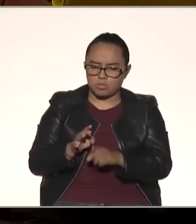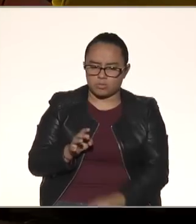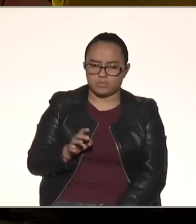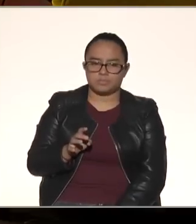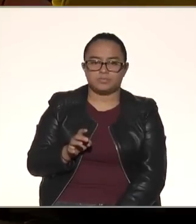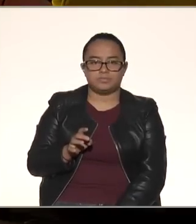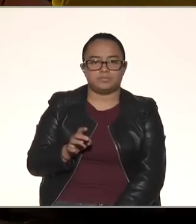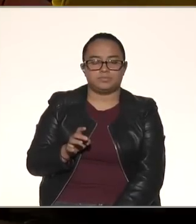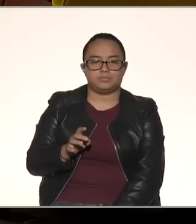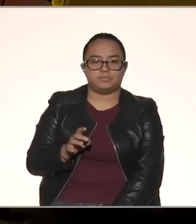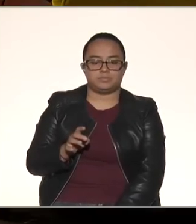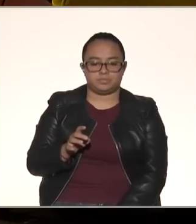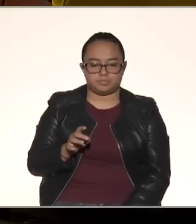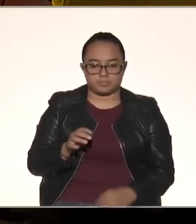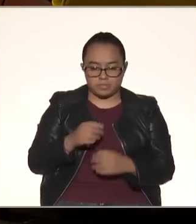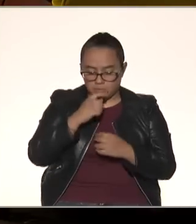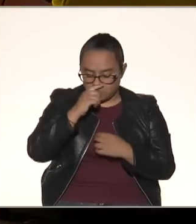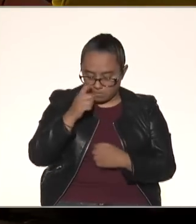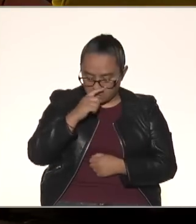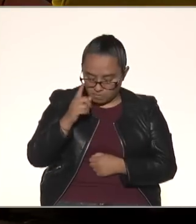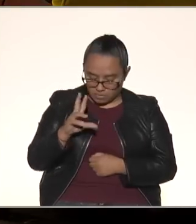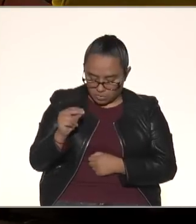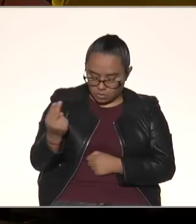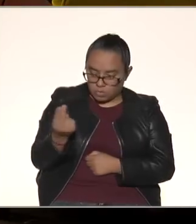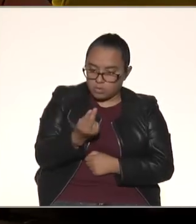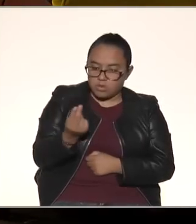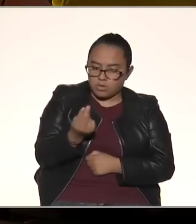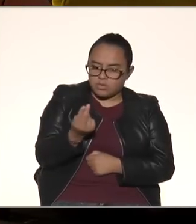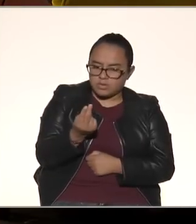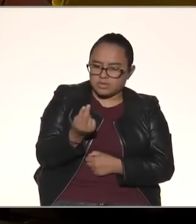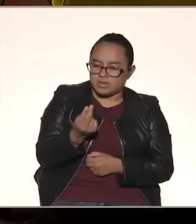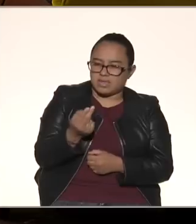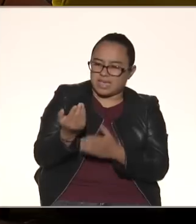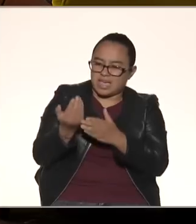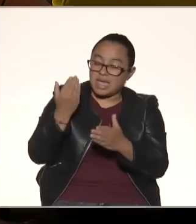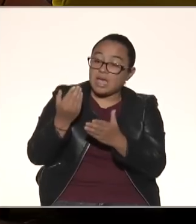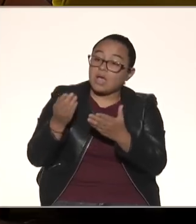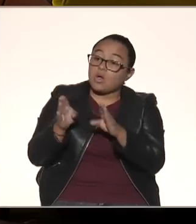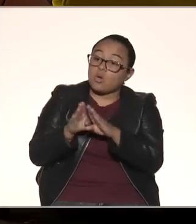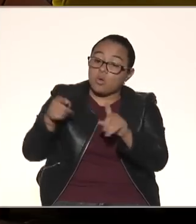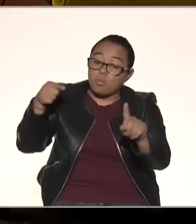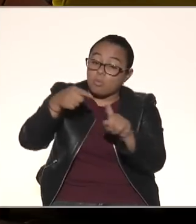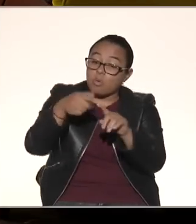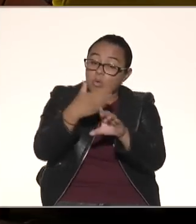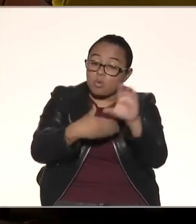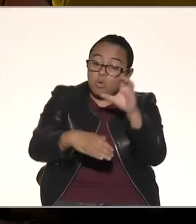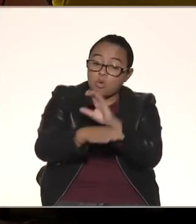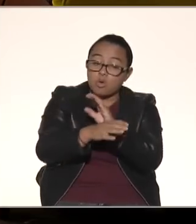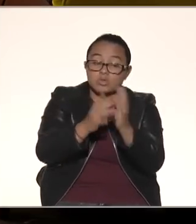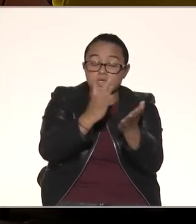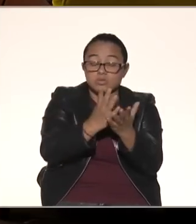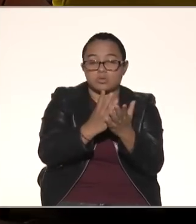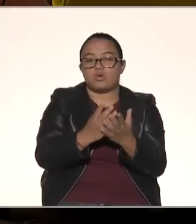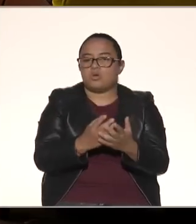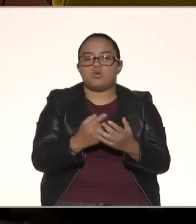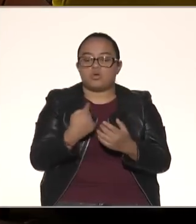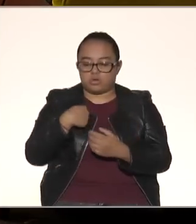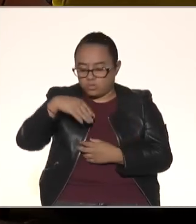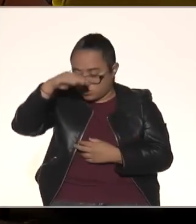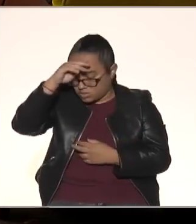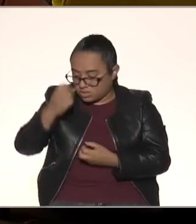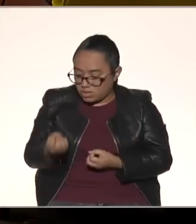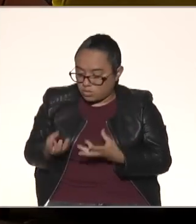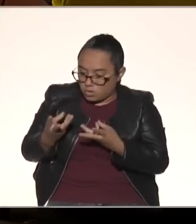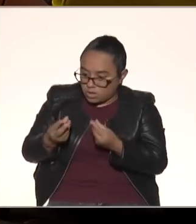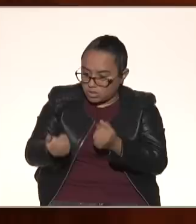¿Cómo ser generoso? Yo creo que ni siquiera necesitamos, y lo decíamos al inicio, centrarnos en cosas materiales. De pronto es como, uf, cuánto me voy a gastar,